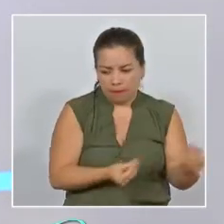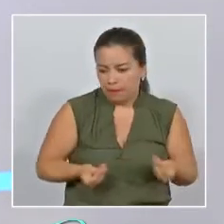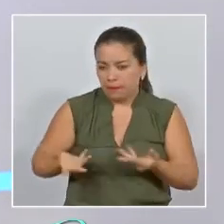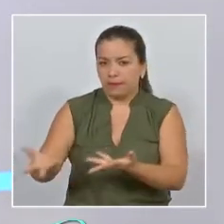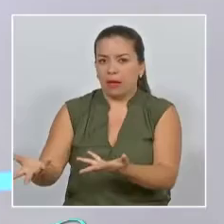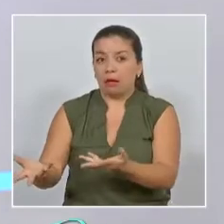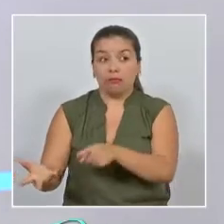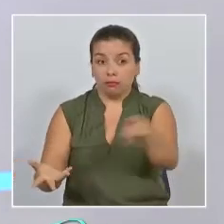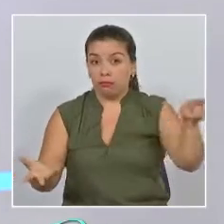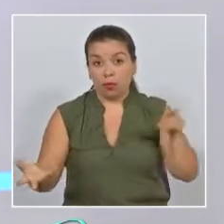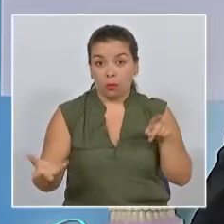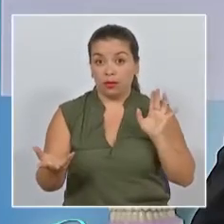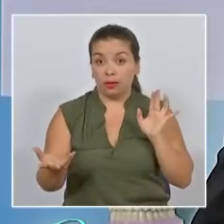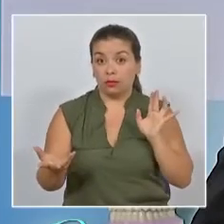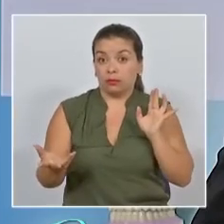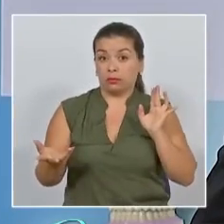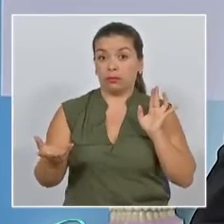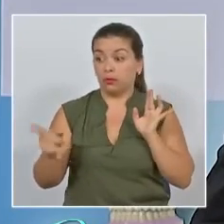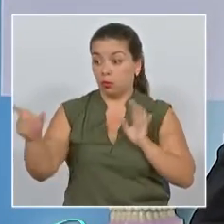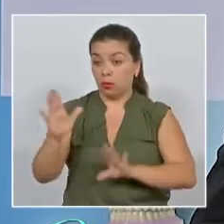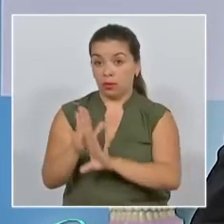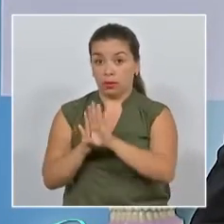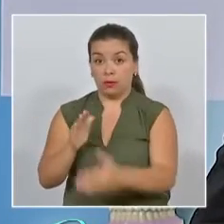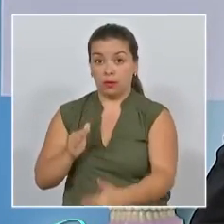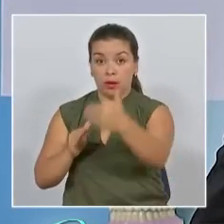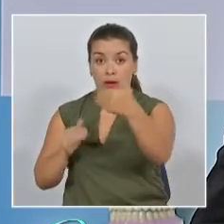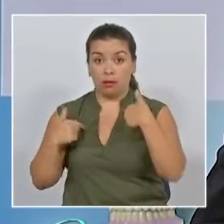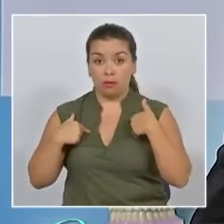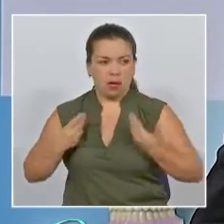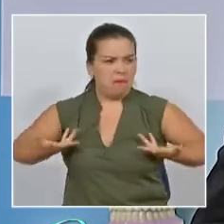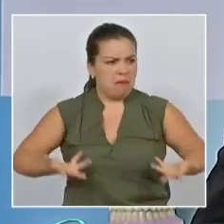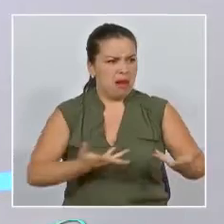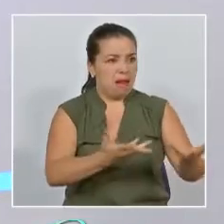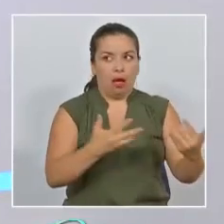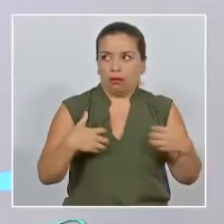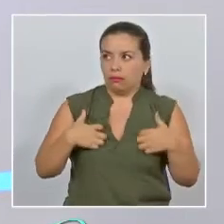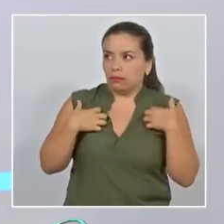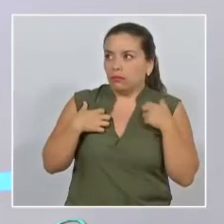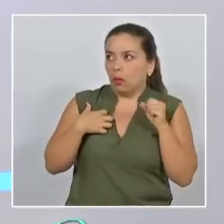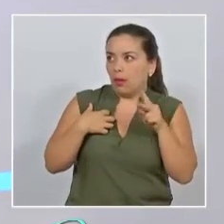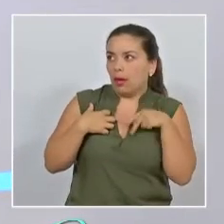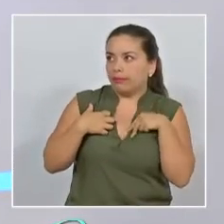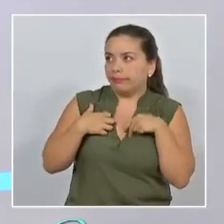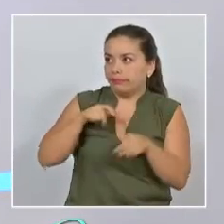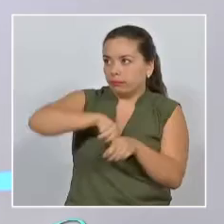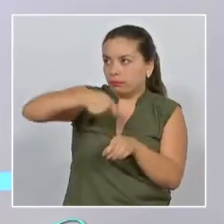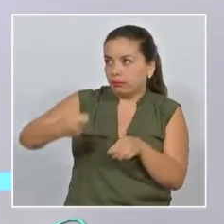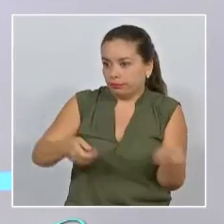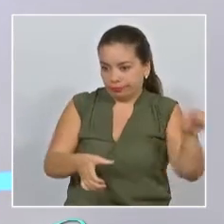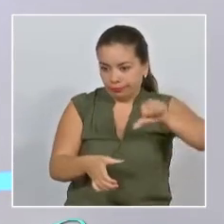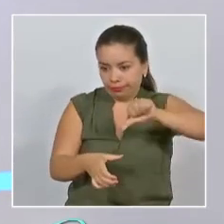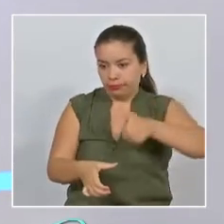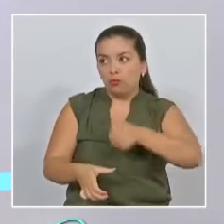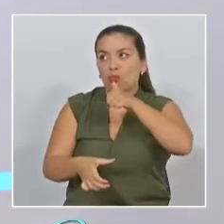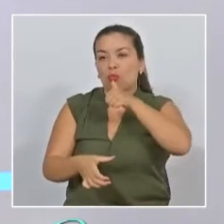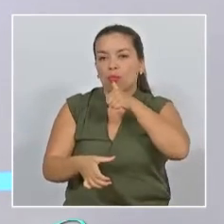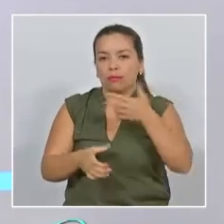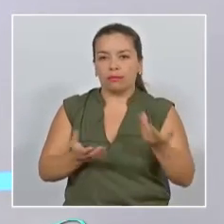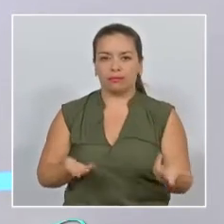ni se atreven a decir en el control de crecimiento y desarrollo porque les pegan unas vaciadas terribles. Y nosotros somos